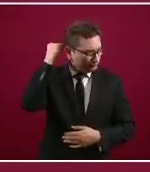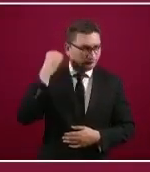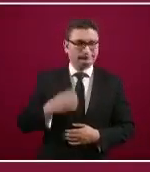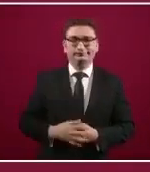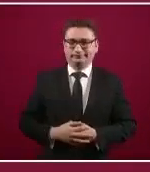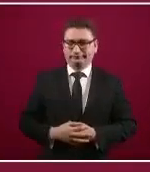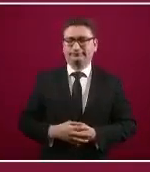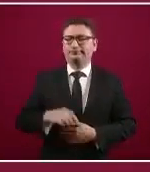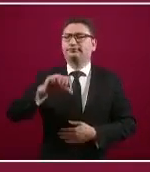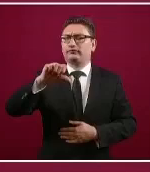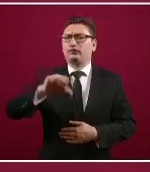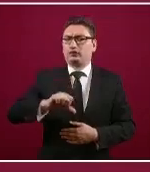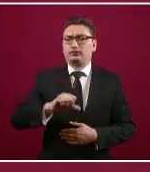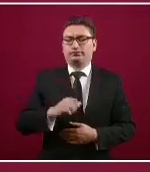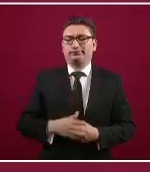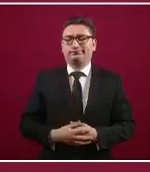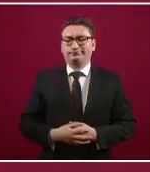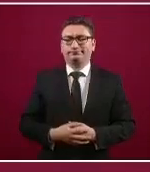Hoy